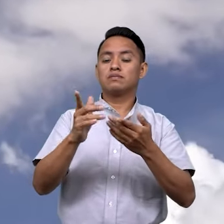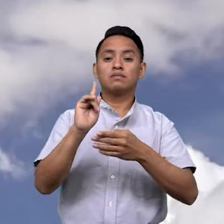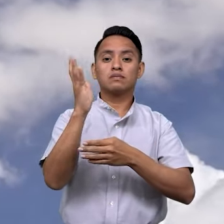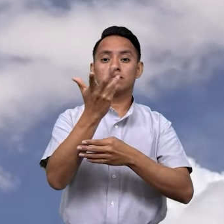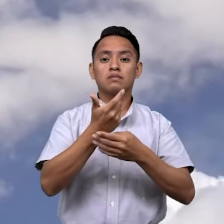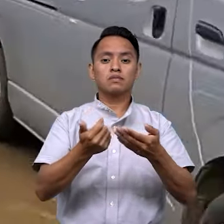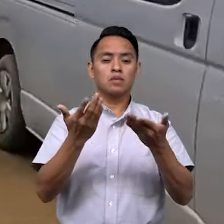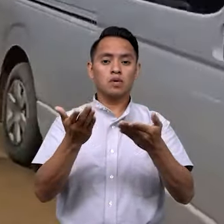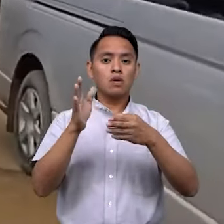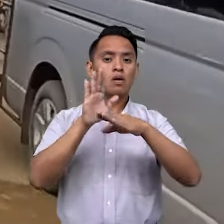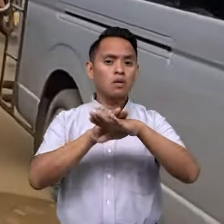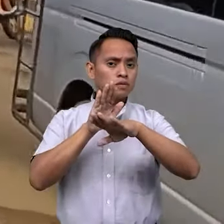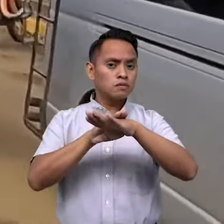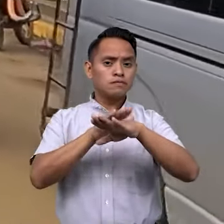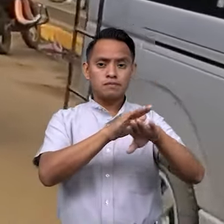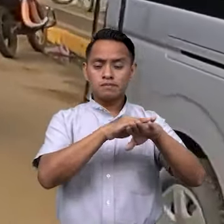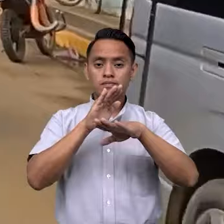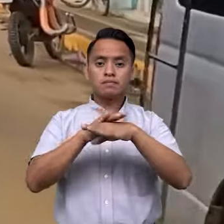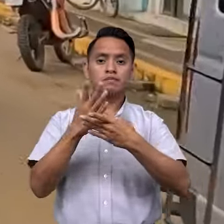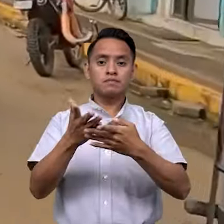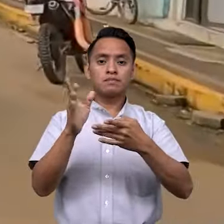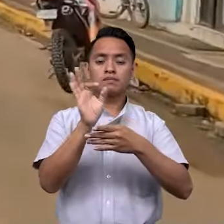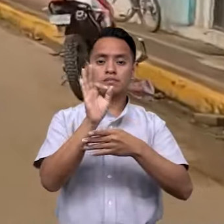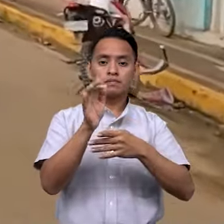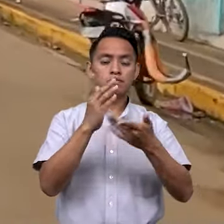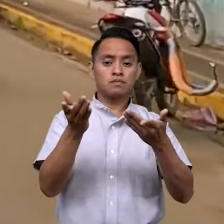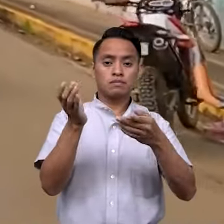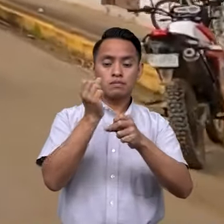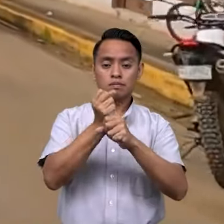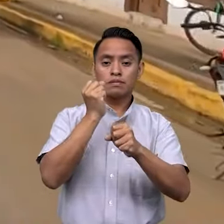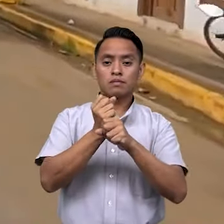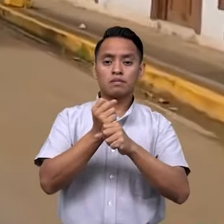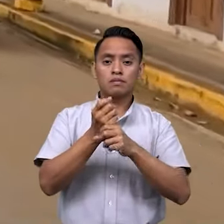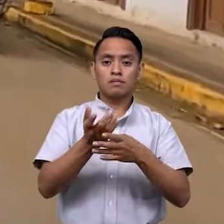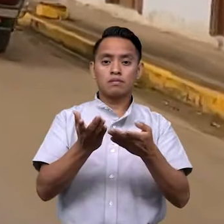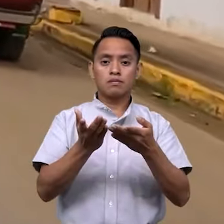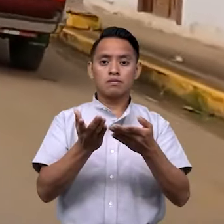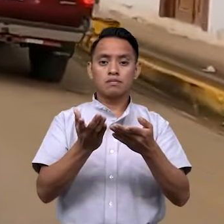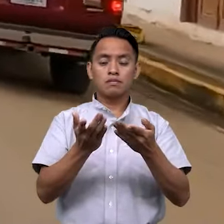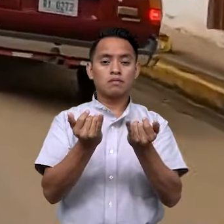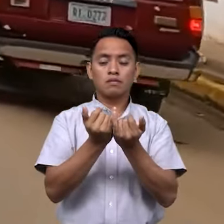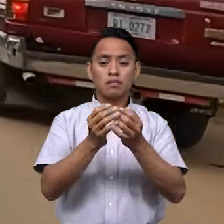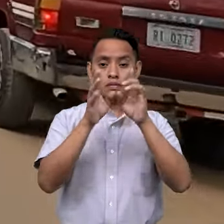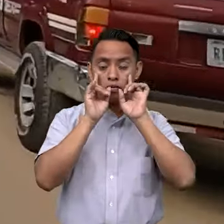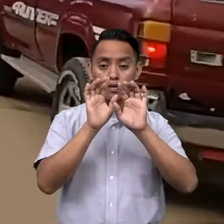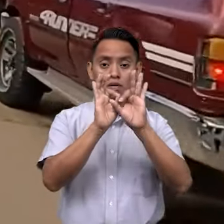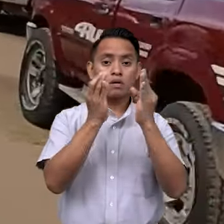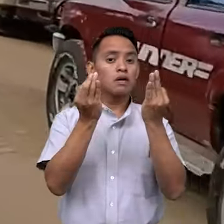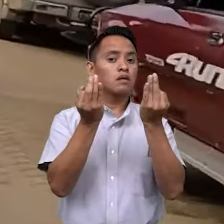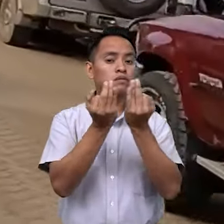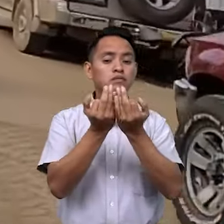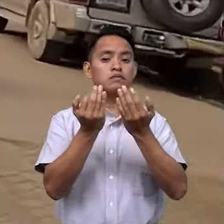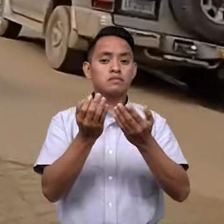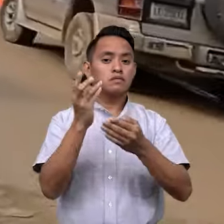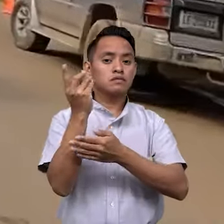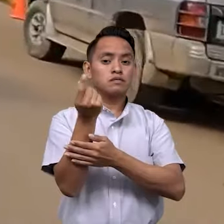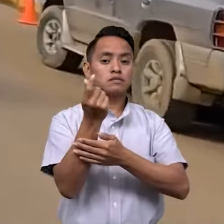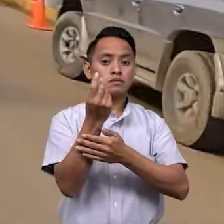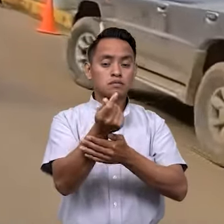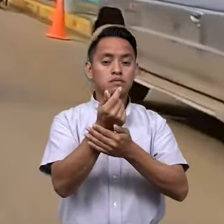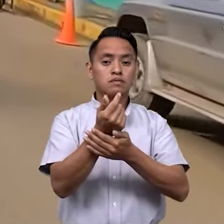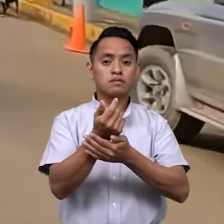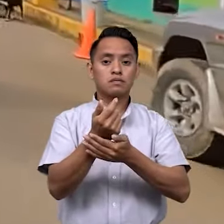misma activación, todos sacamos nuestros medios de trabajo, se ponen en lugar seguro, las familias salen inmediatamente, aquel